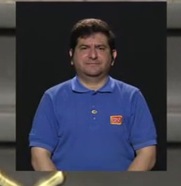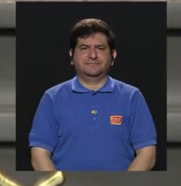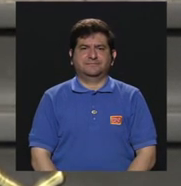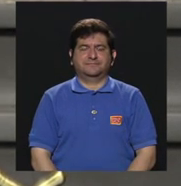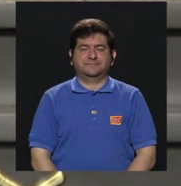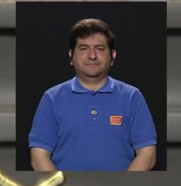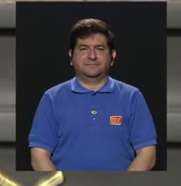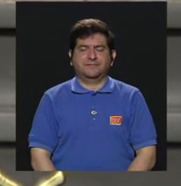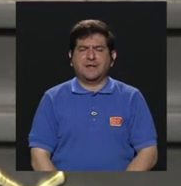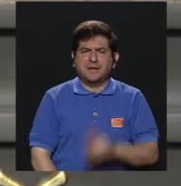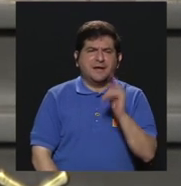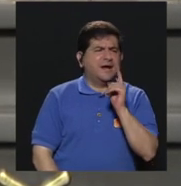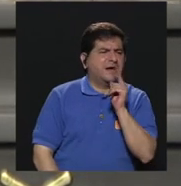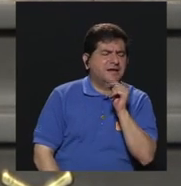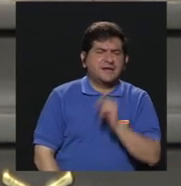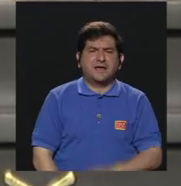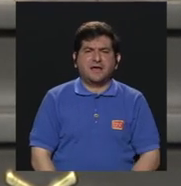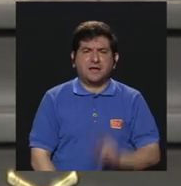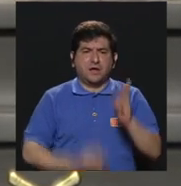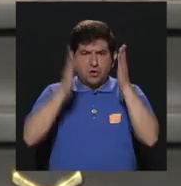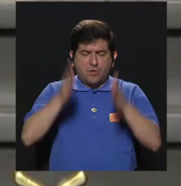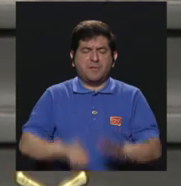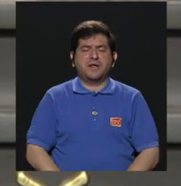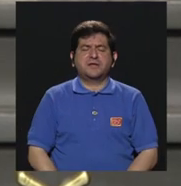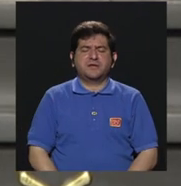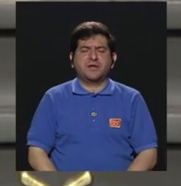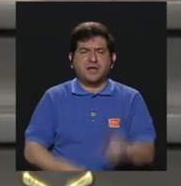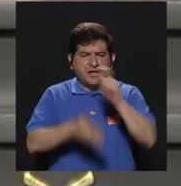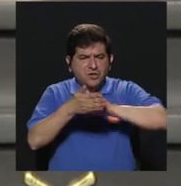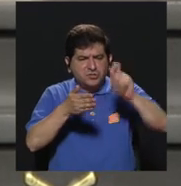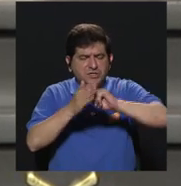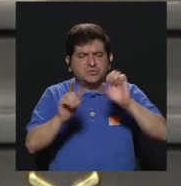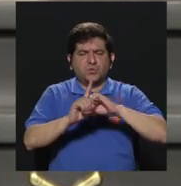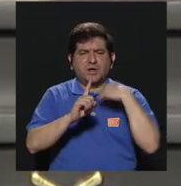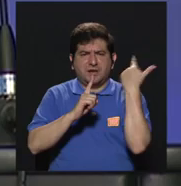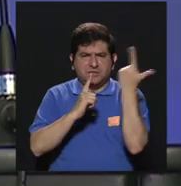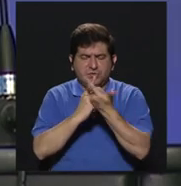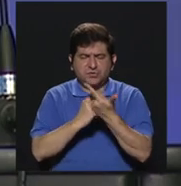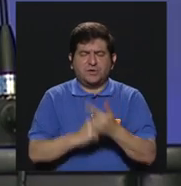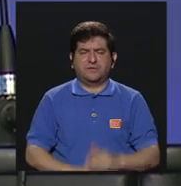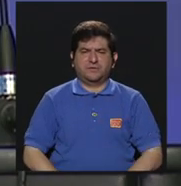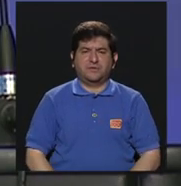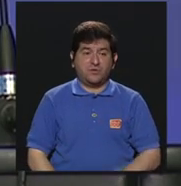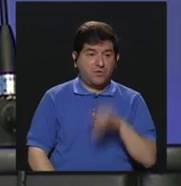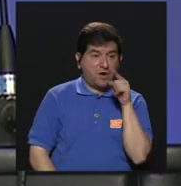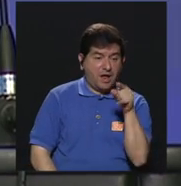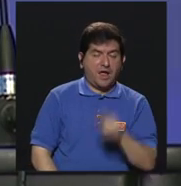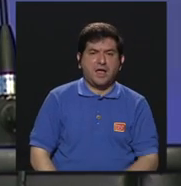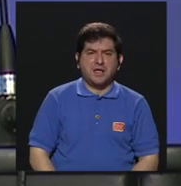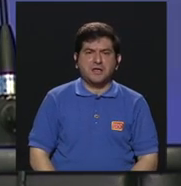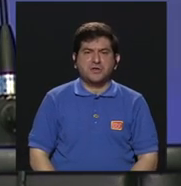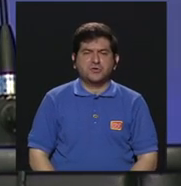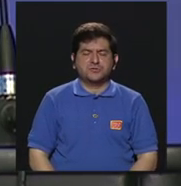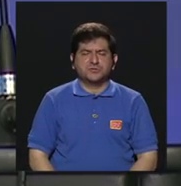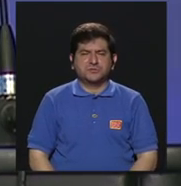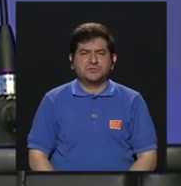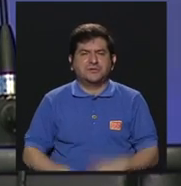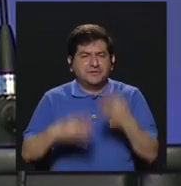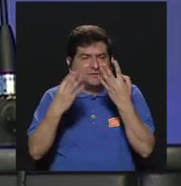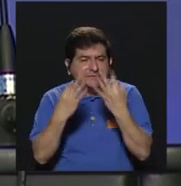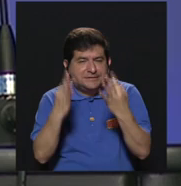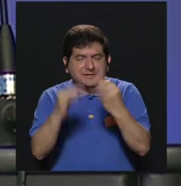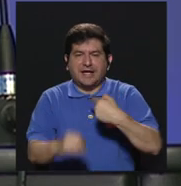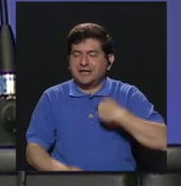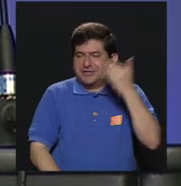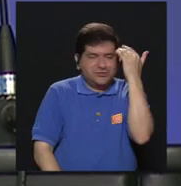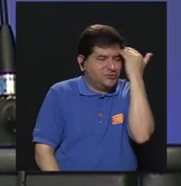para las y los colegas de la Asamblea de la Escuela de Sociología, quienes se las arreglaron para que